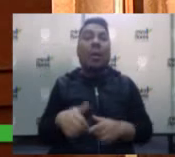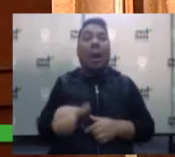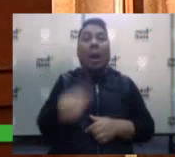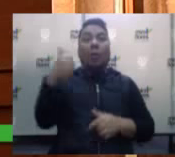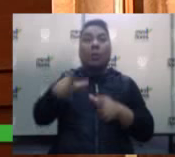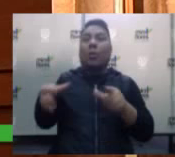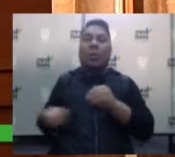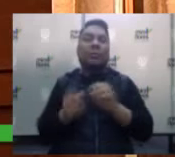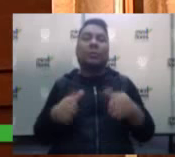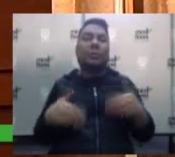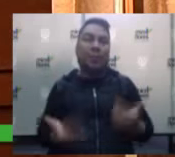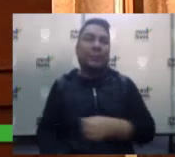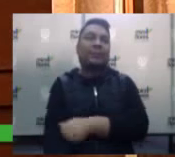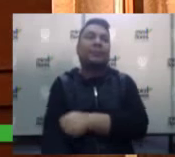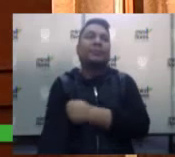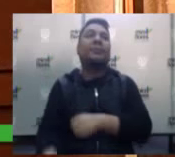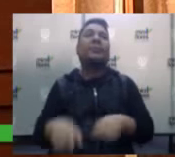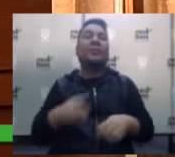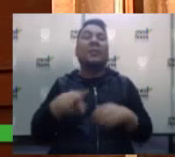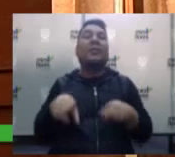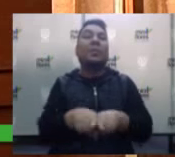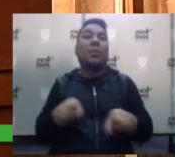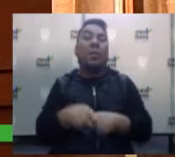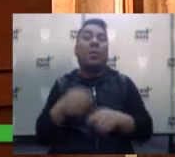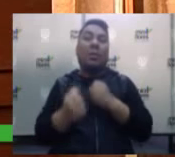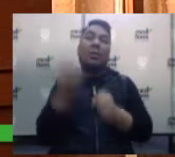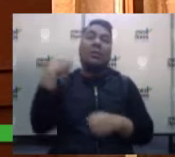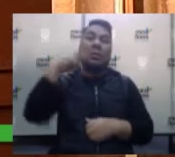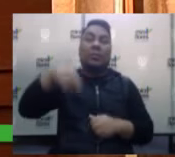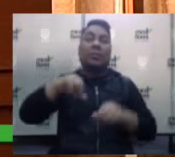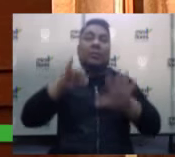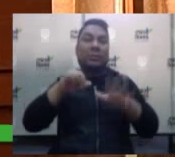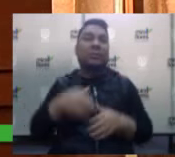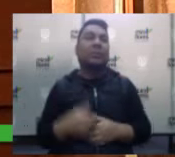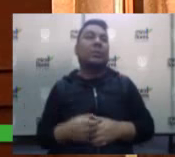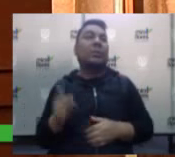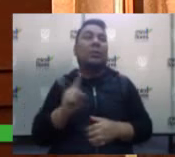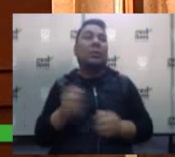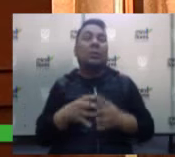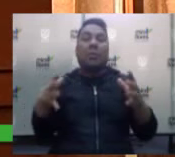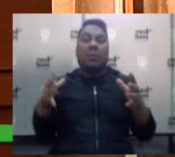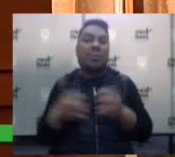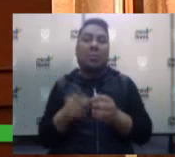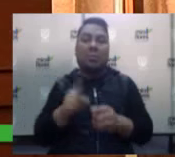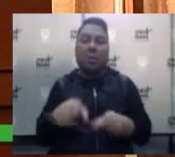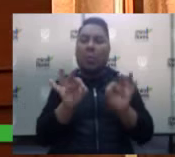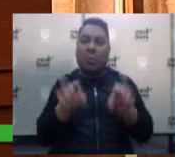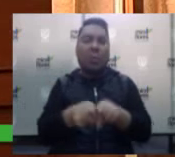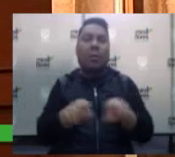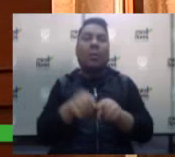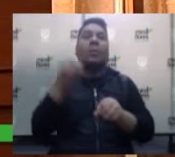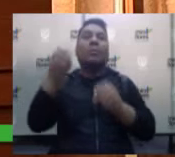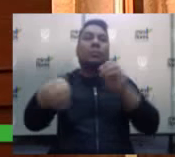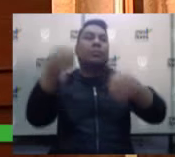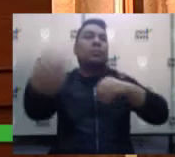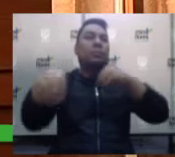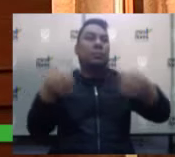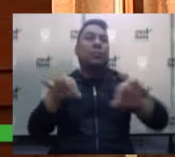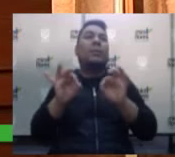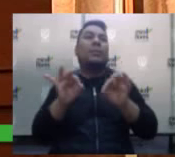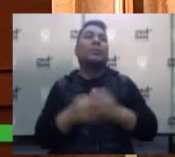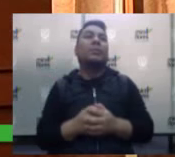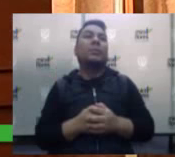al año 2016, por ejemplo, que también se hizo el mismo sorteo, ni se han aumentado ni se han eliminado ubicaciones. Estas siguen siendo las